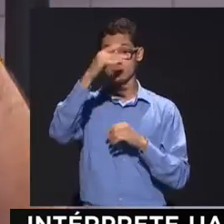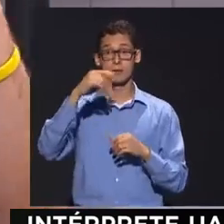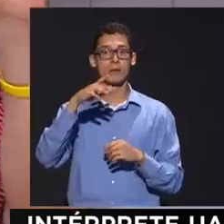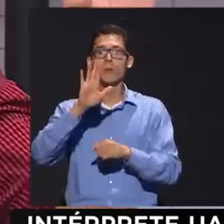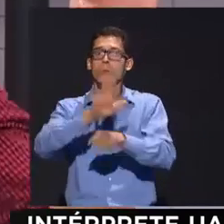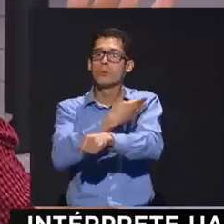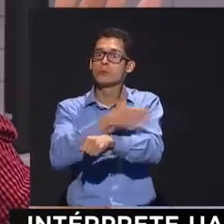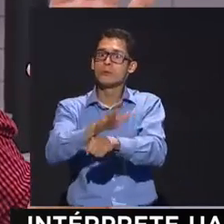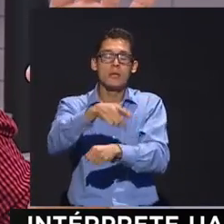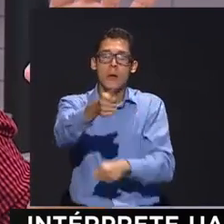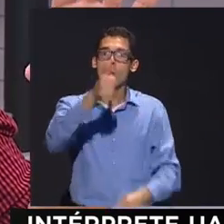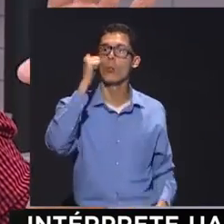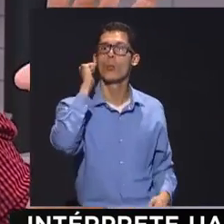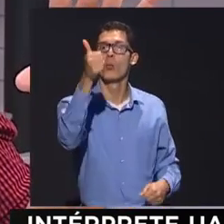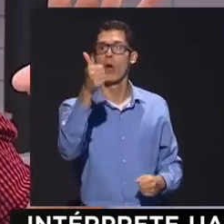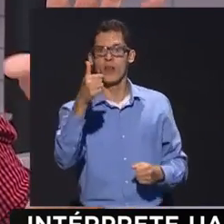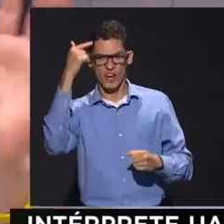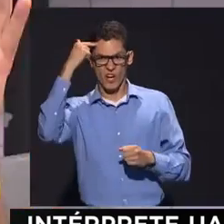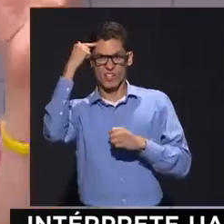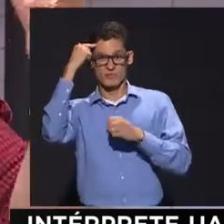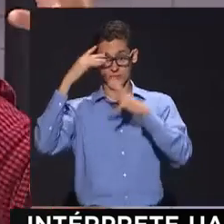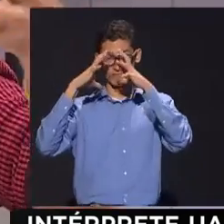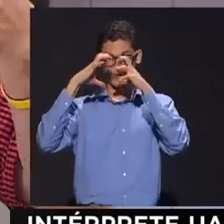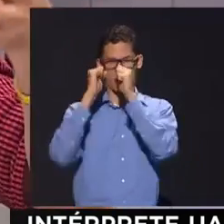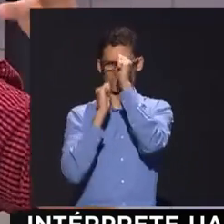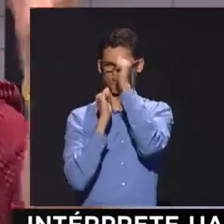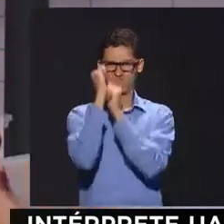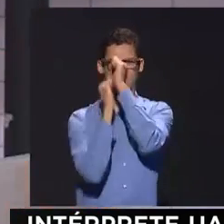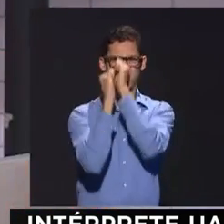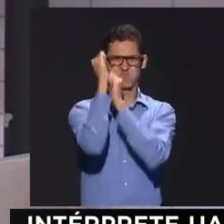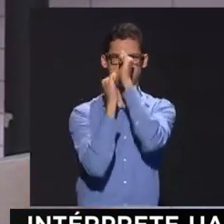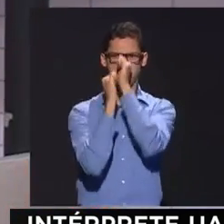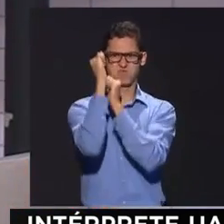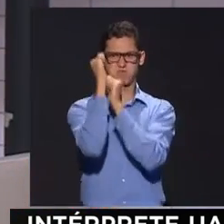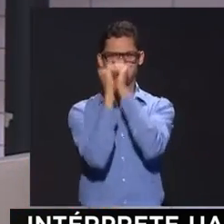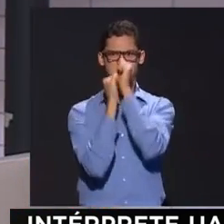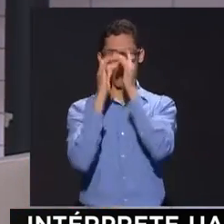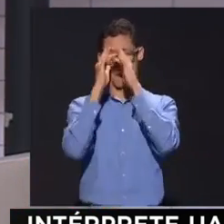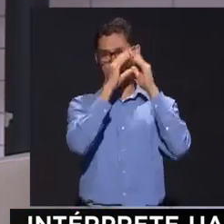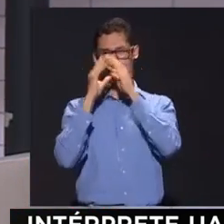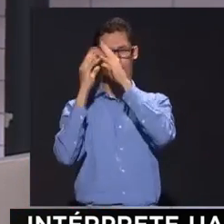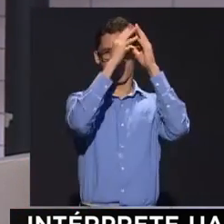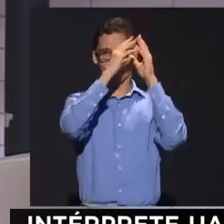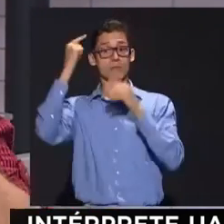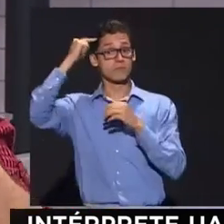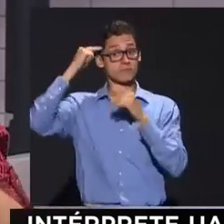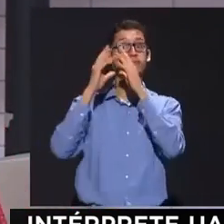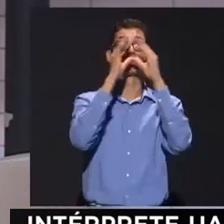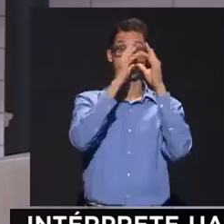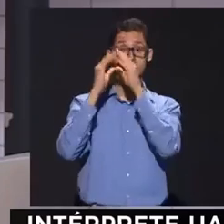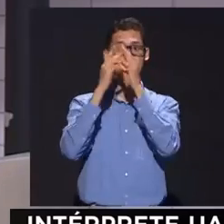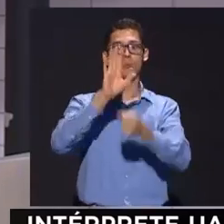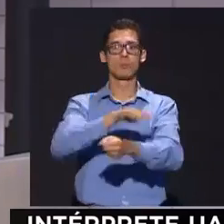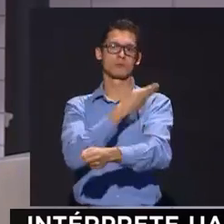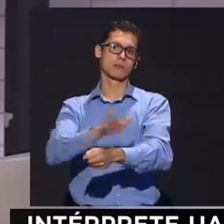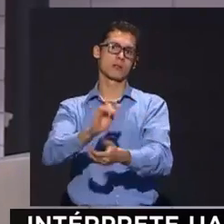sacar bancos de información de muchas partes y activarse en muchas regiones para hacer eso que nosotros llamamos música que es